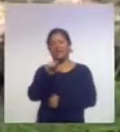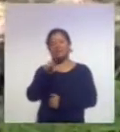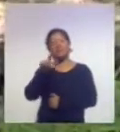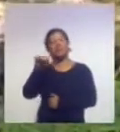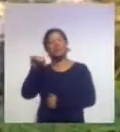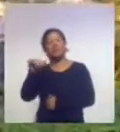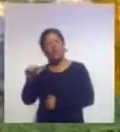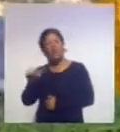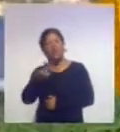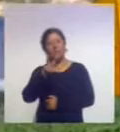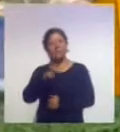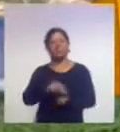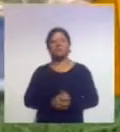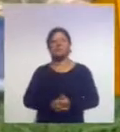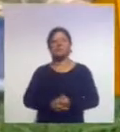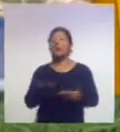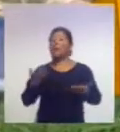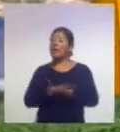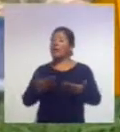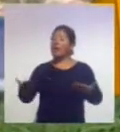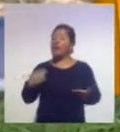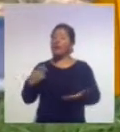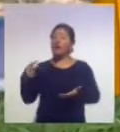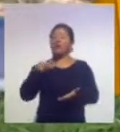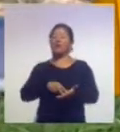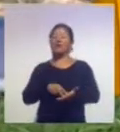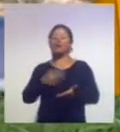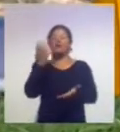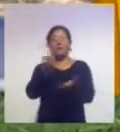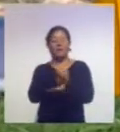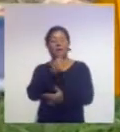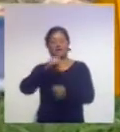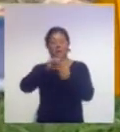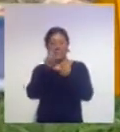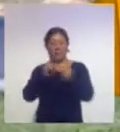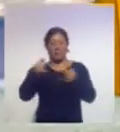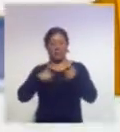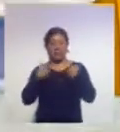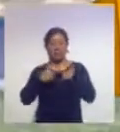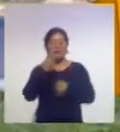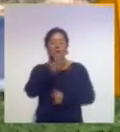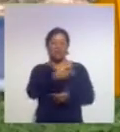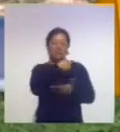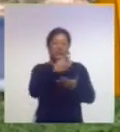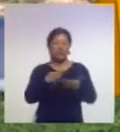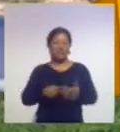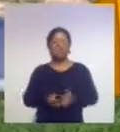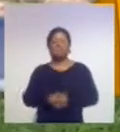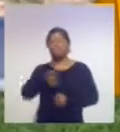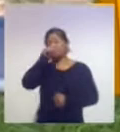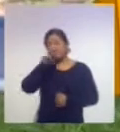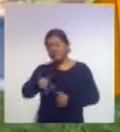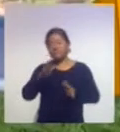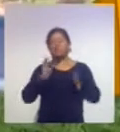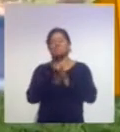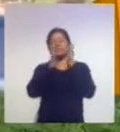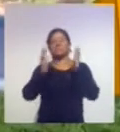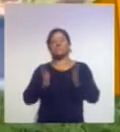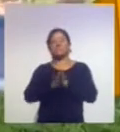Actualmente nos postulamos para el Premio Nacional Juventud a partir de este programa. También hemos